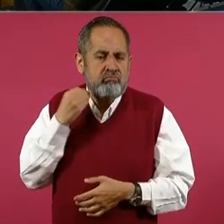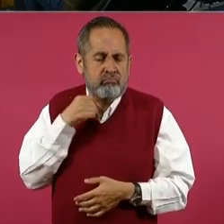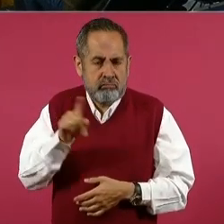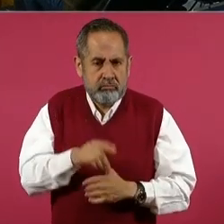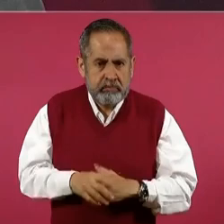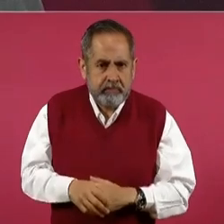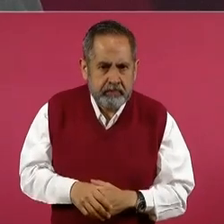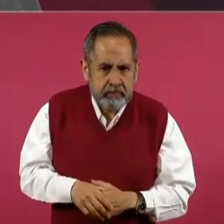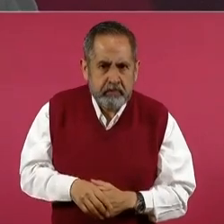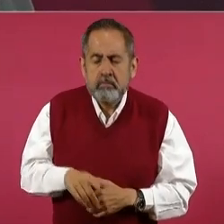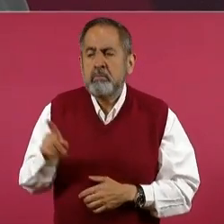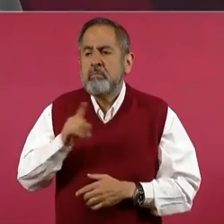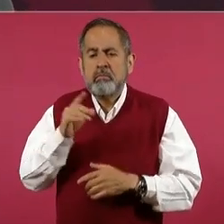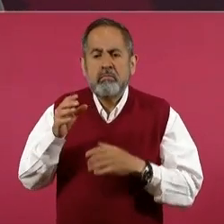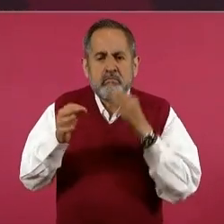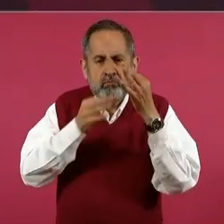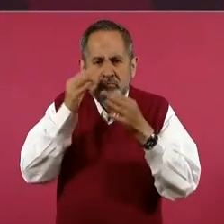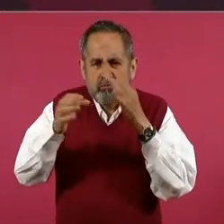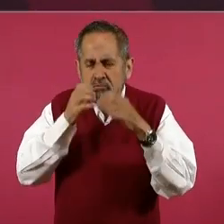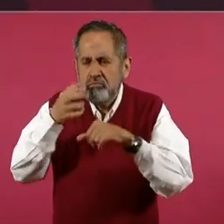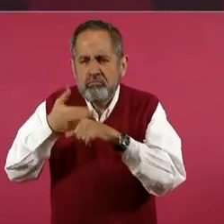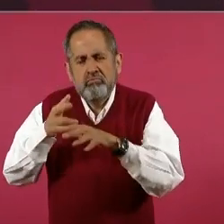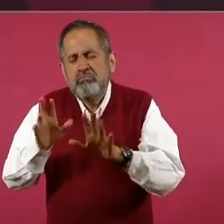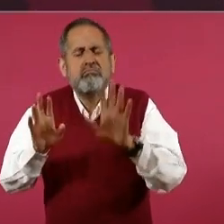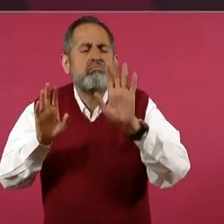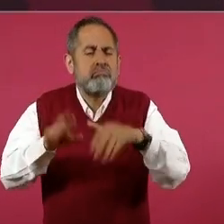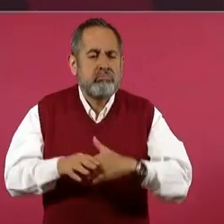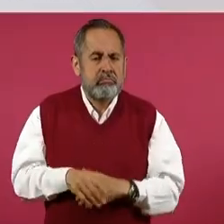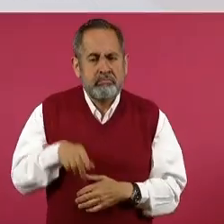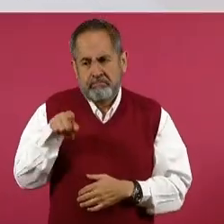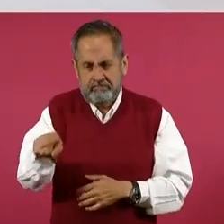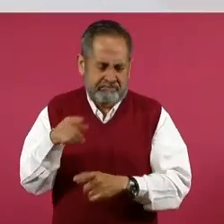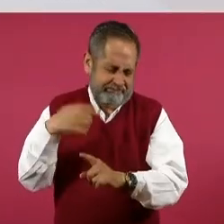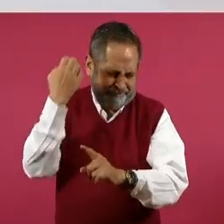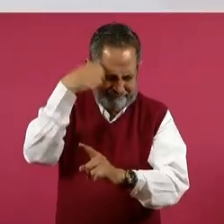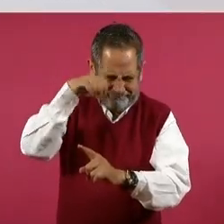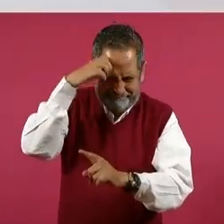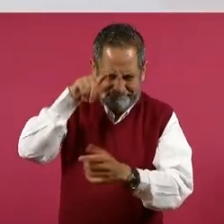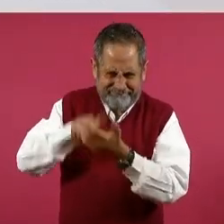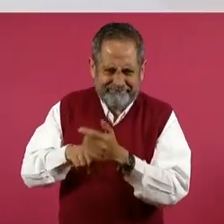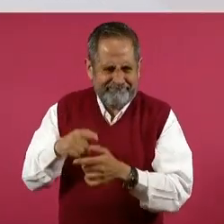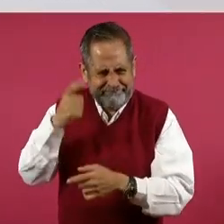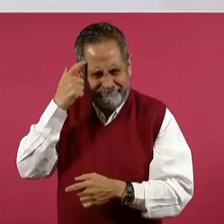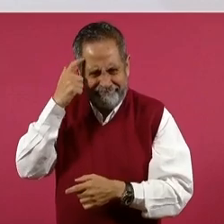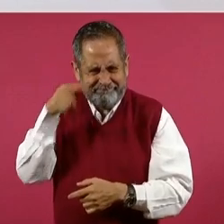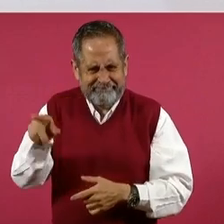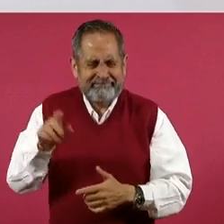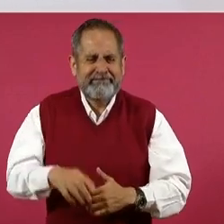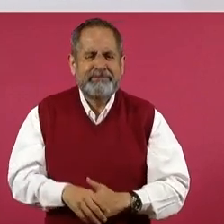Ah, es comunicador. Sí, pero tiene